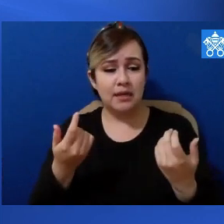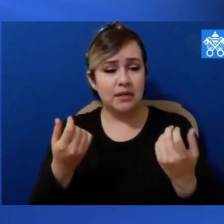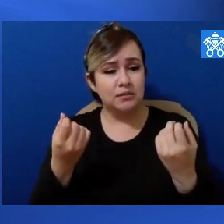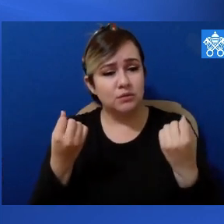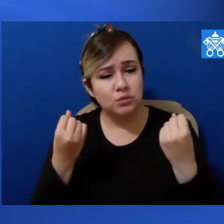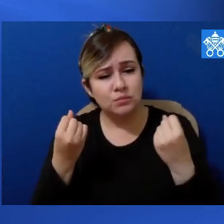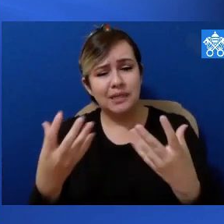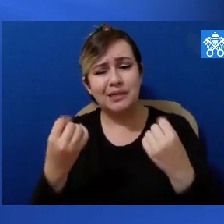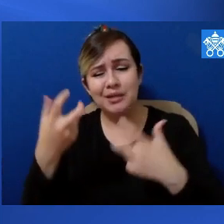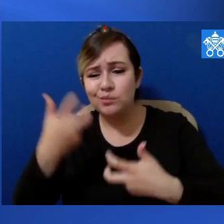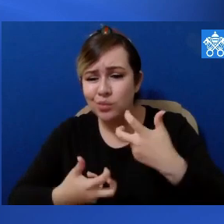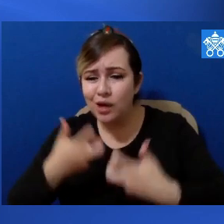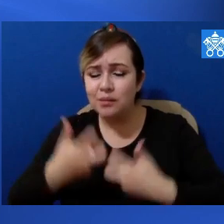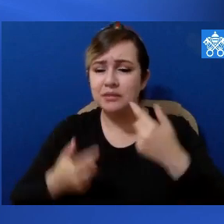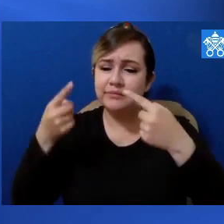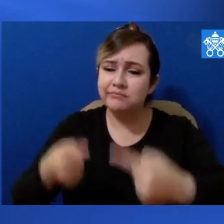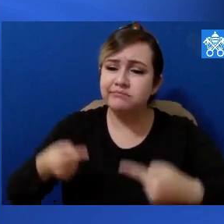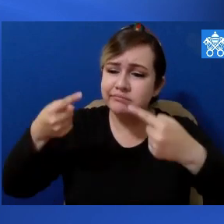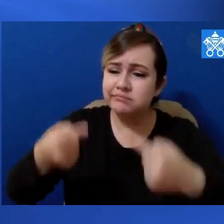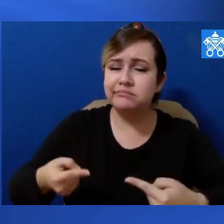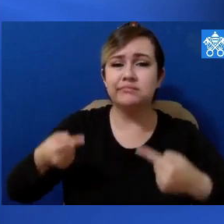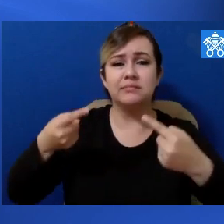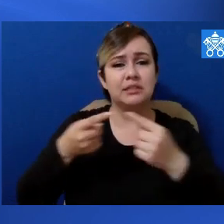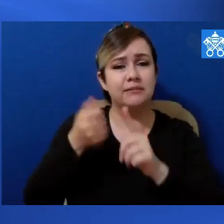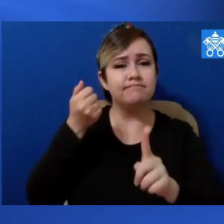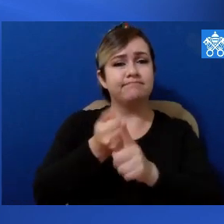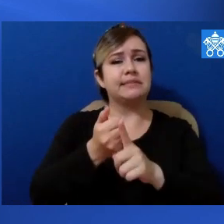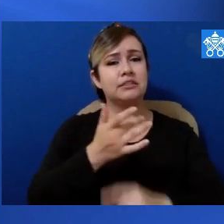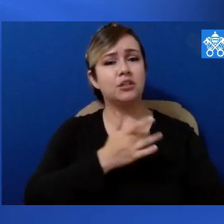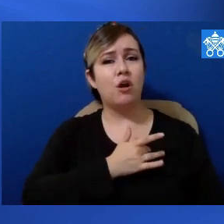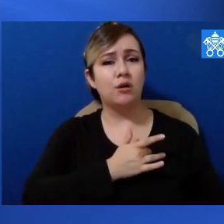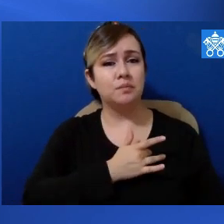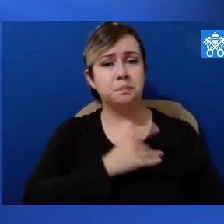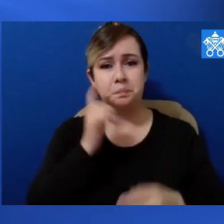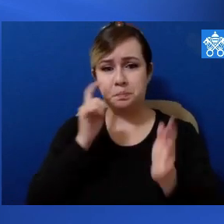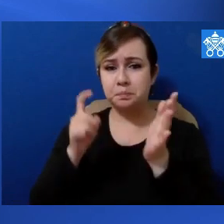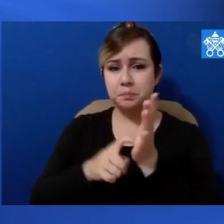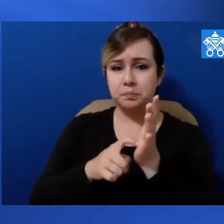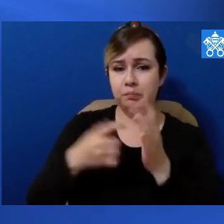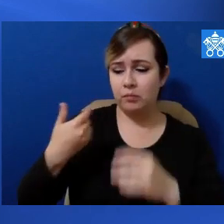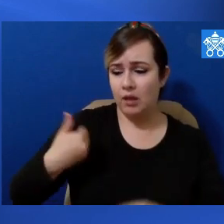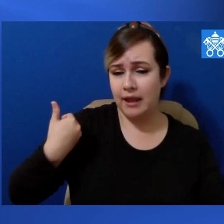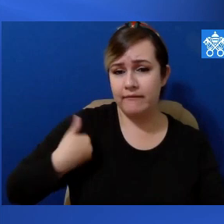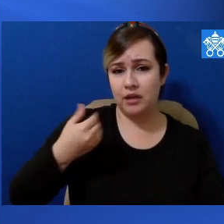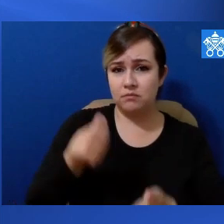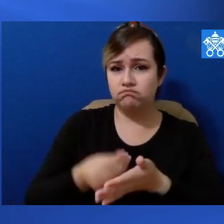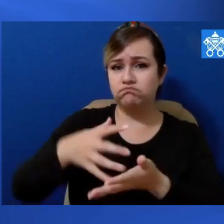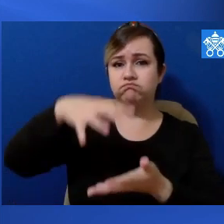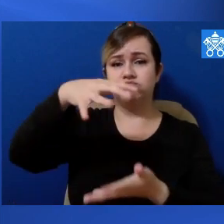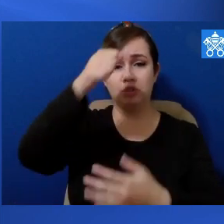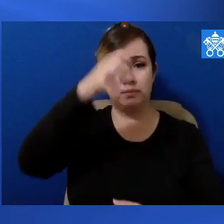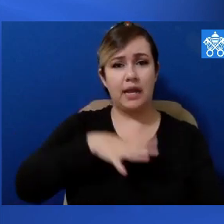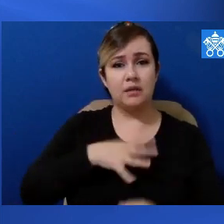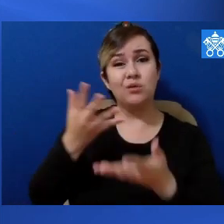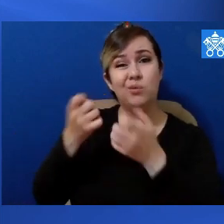presentan tantos tipos de obstáculos, sobre todo afectivos. Lo vemos en el caso del joven rico que quería